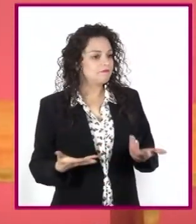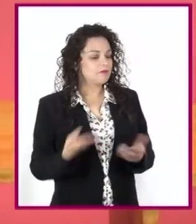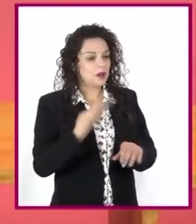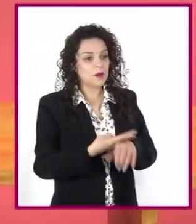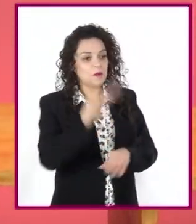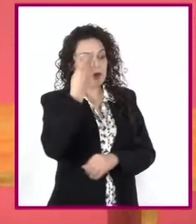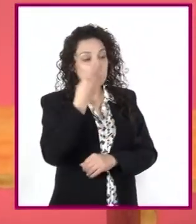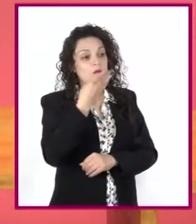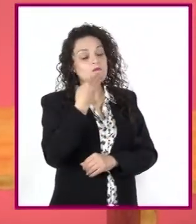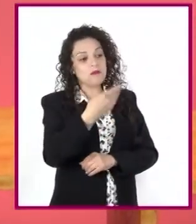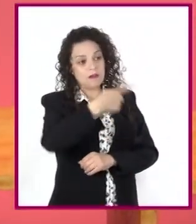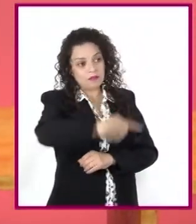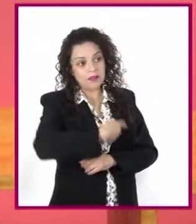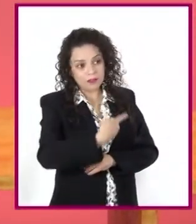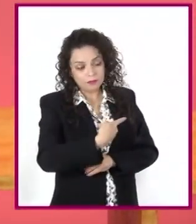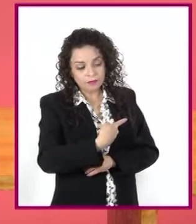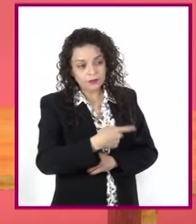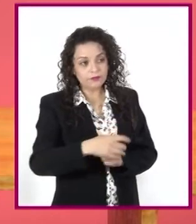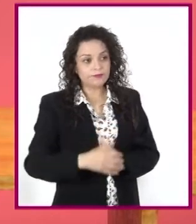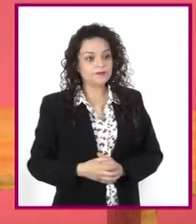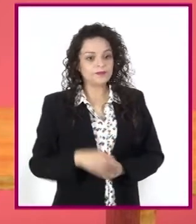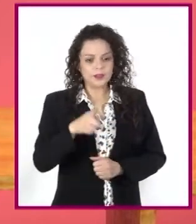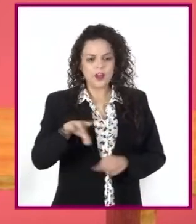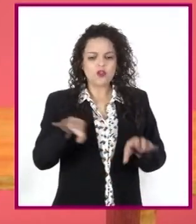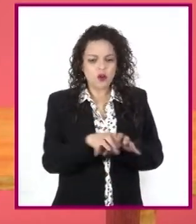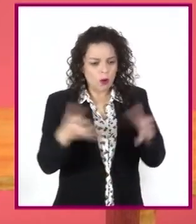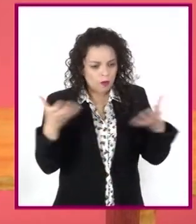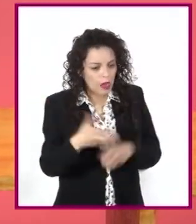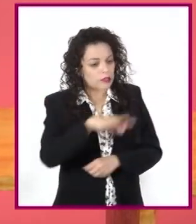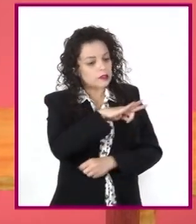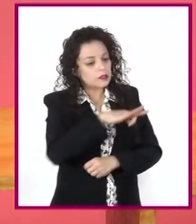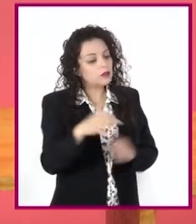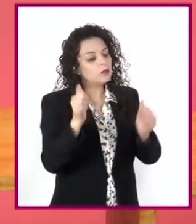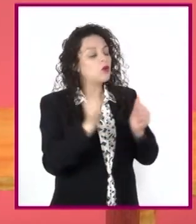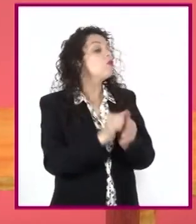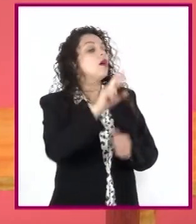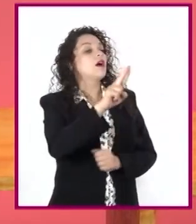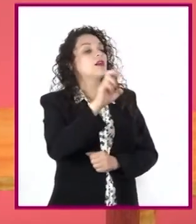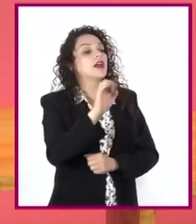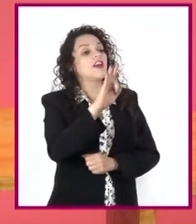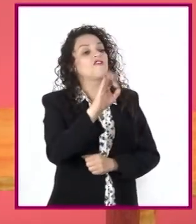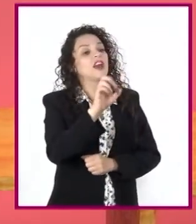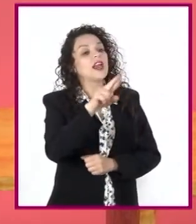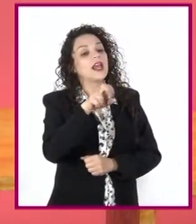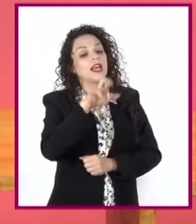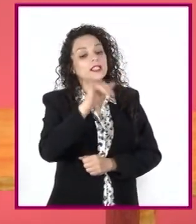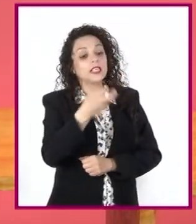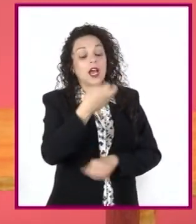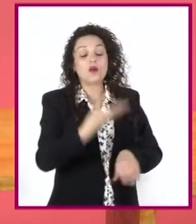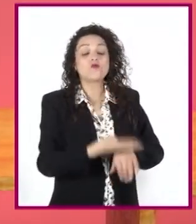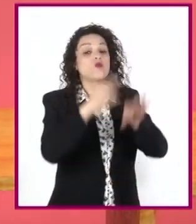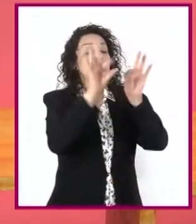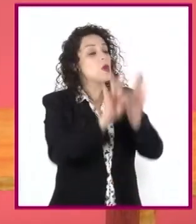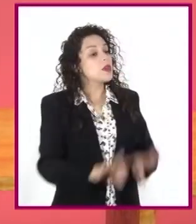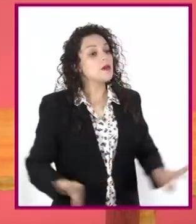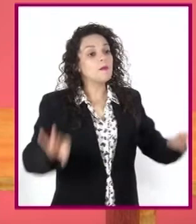Muy buena pregunta. Esto lo podemos hacer por medio de las referencias, que es otro elemento importantísimo dentro de la